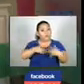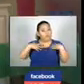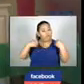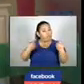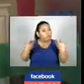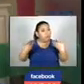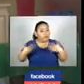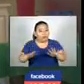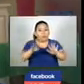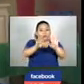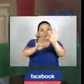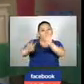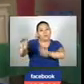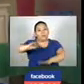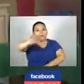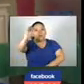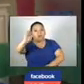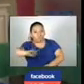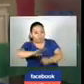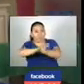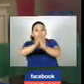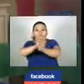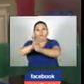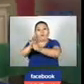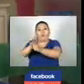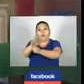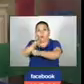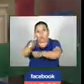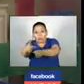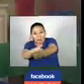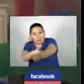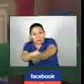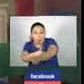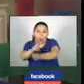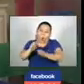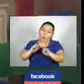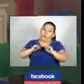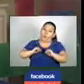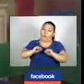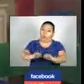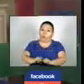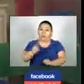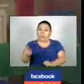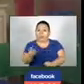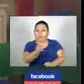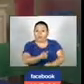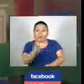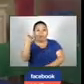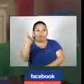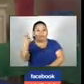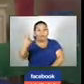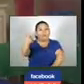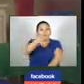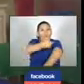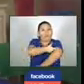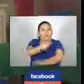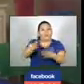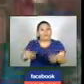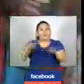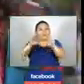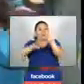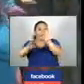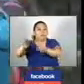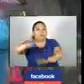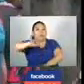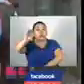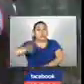del 99% de los casos de COVID-19, hospitalizaciones y muertes son personas no vacunadas y casi el